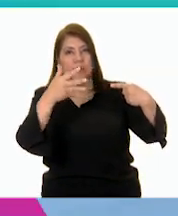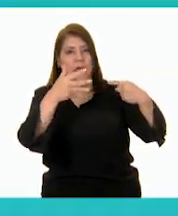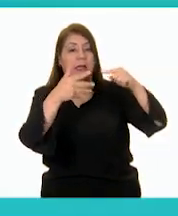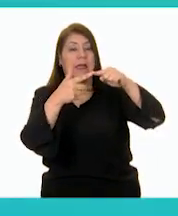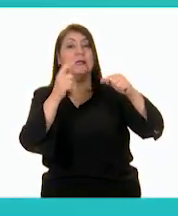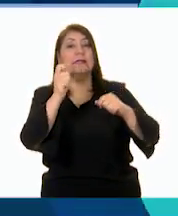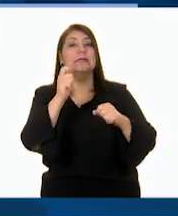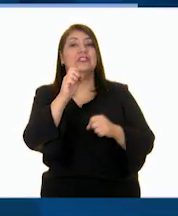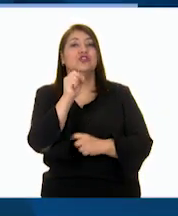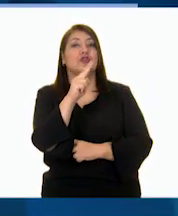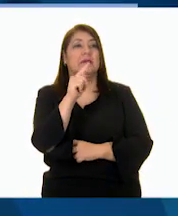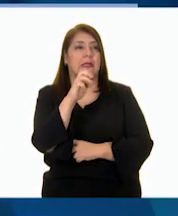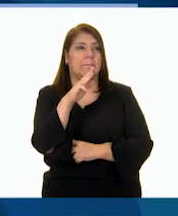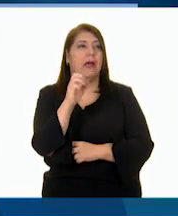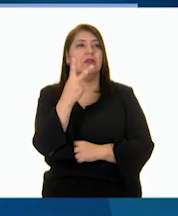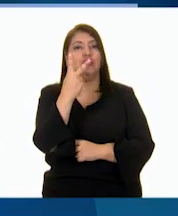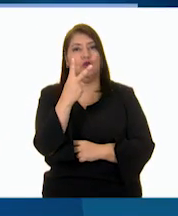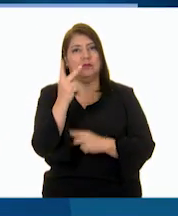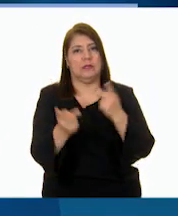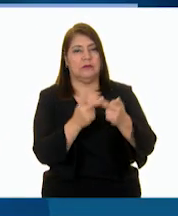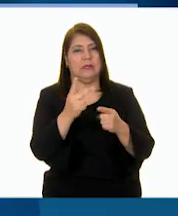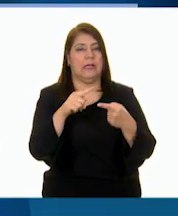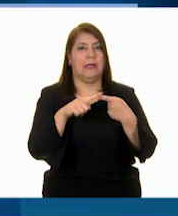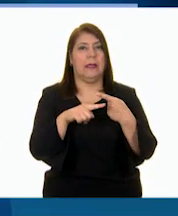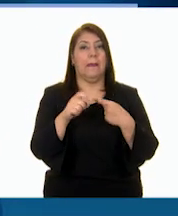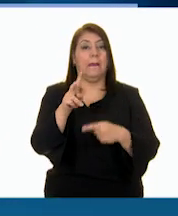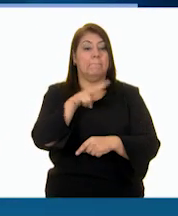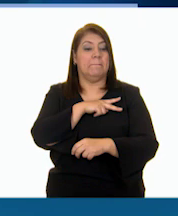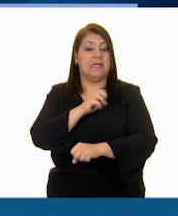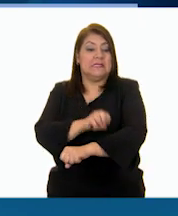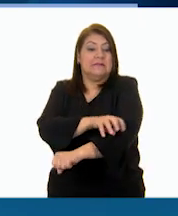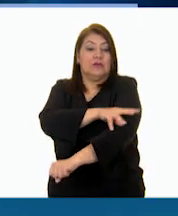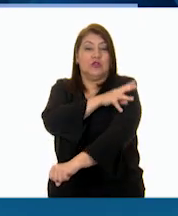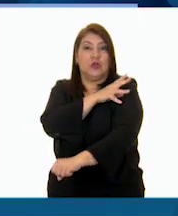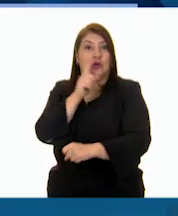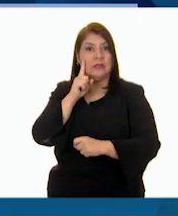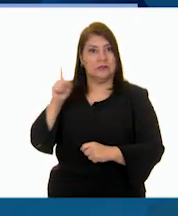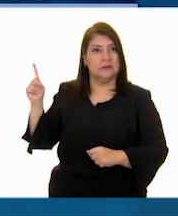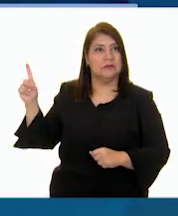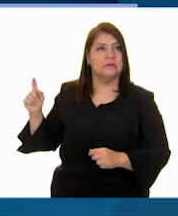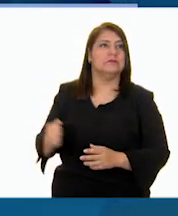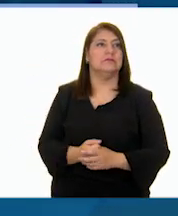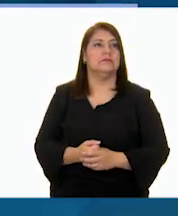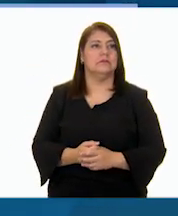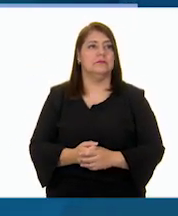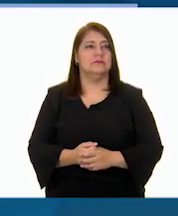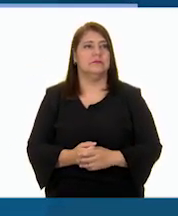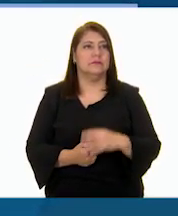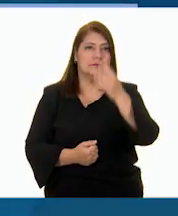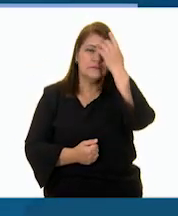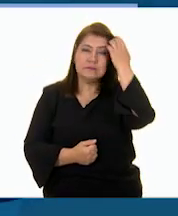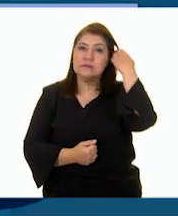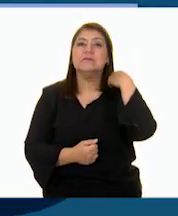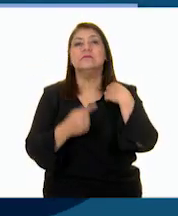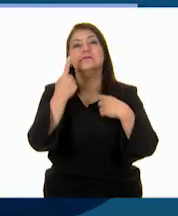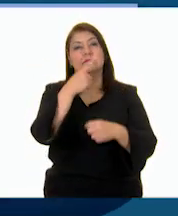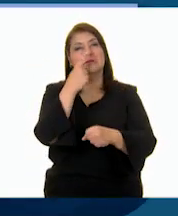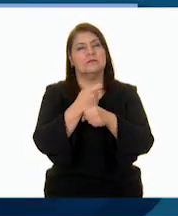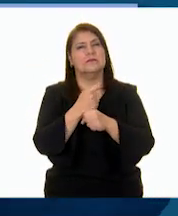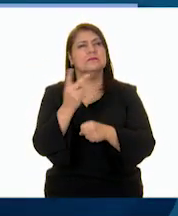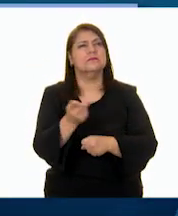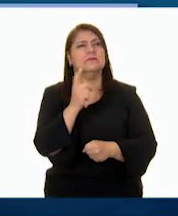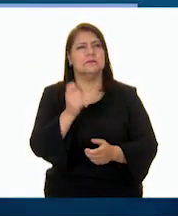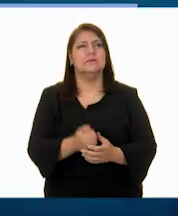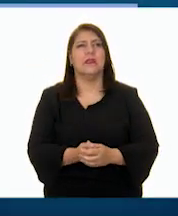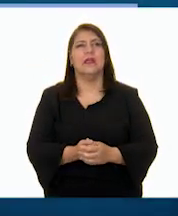preguntas. La primera, mis emociones. La primera pregunta es,